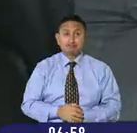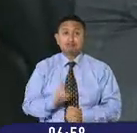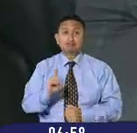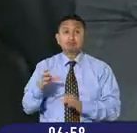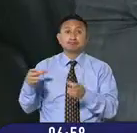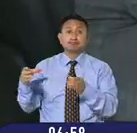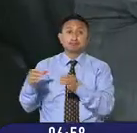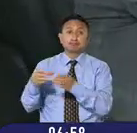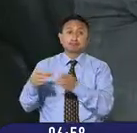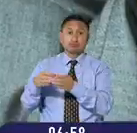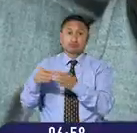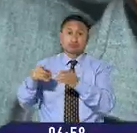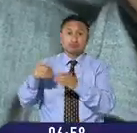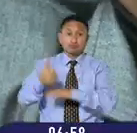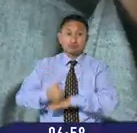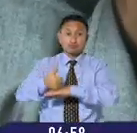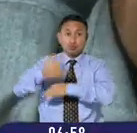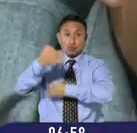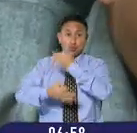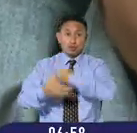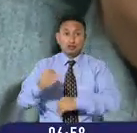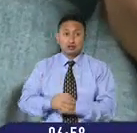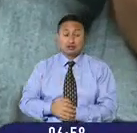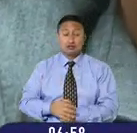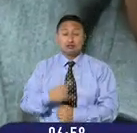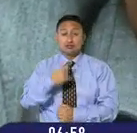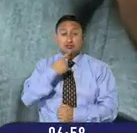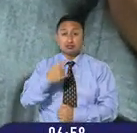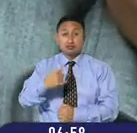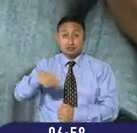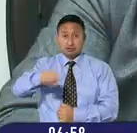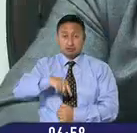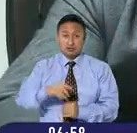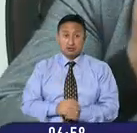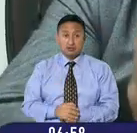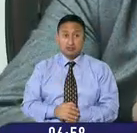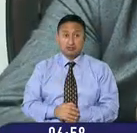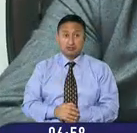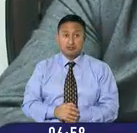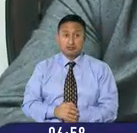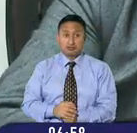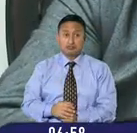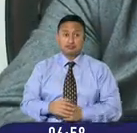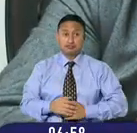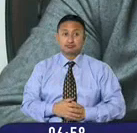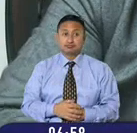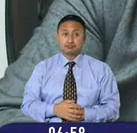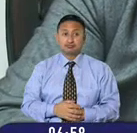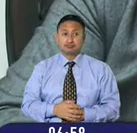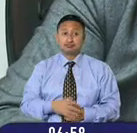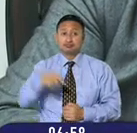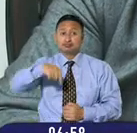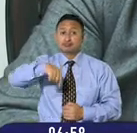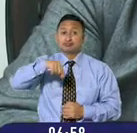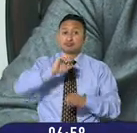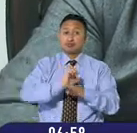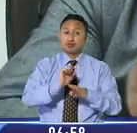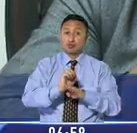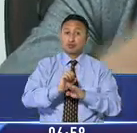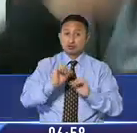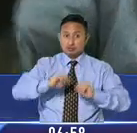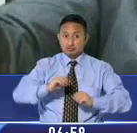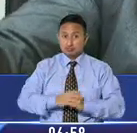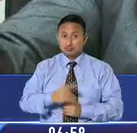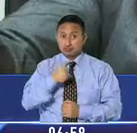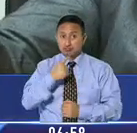de Magistrados y Jueces, a la espera que se declare la inconstitucionalidad. Muchos casos que ha existido aquí en el país, se ha